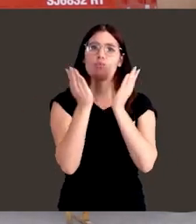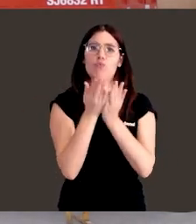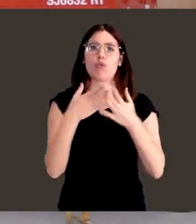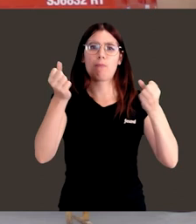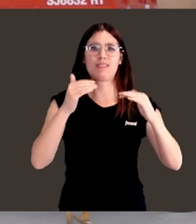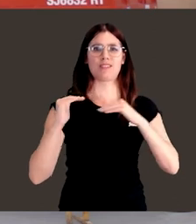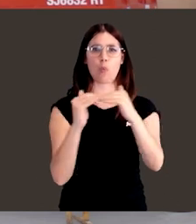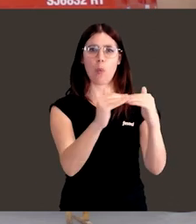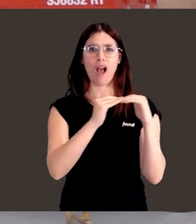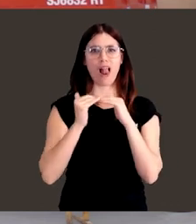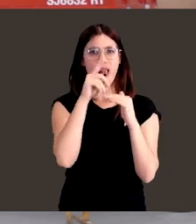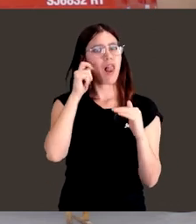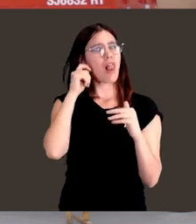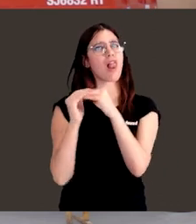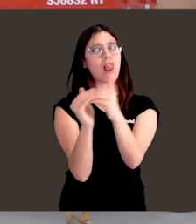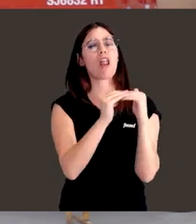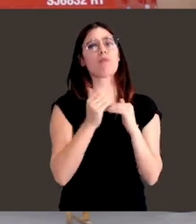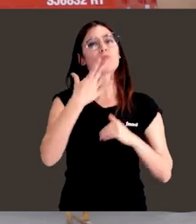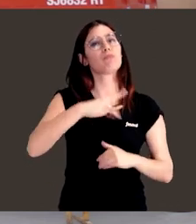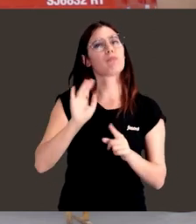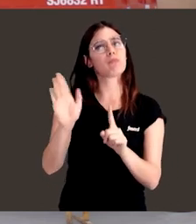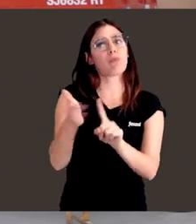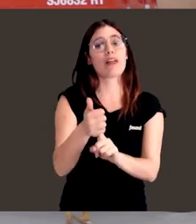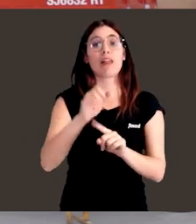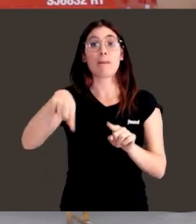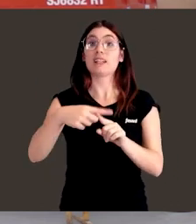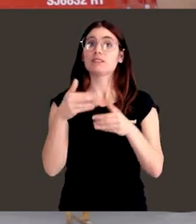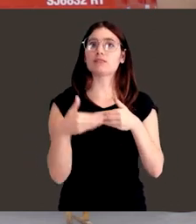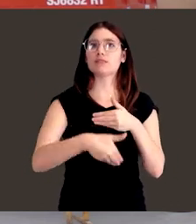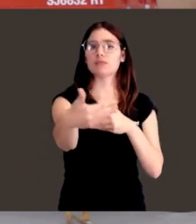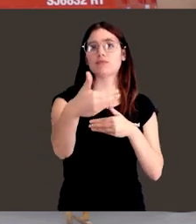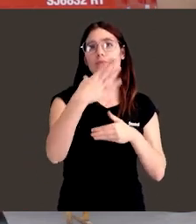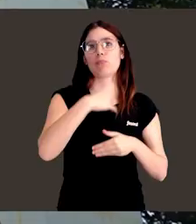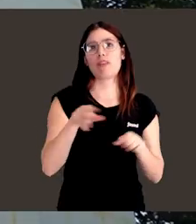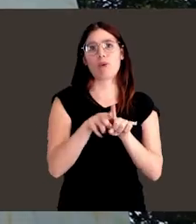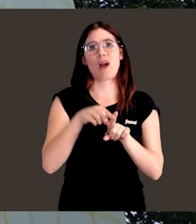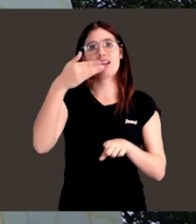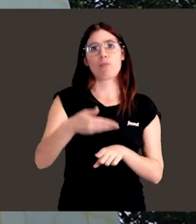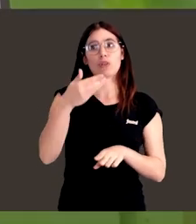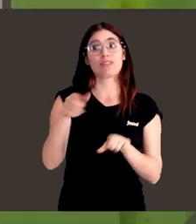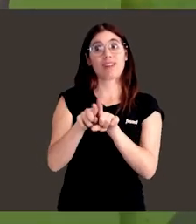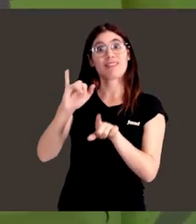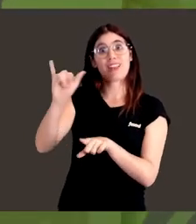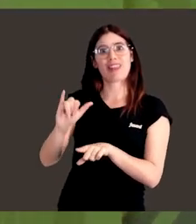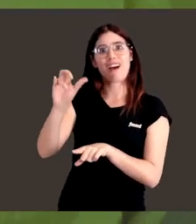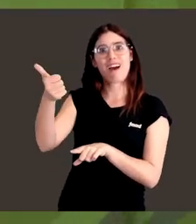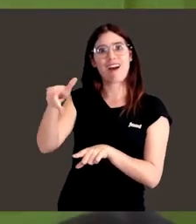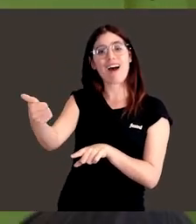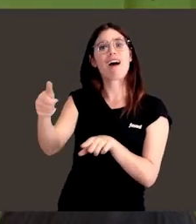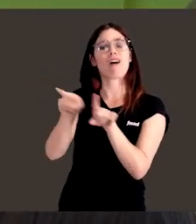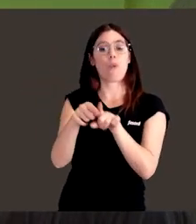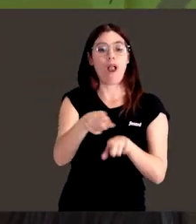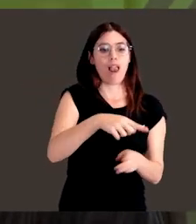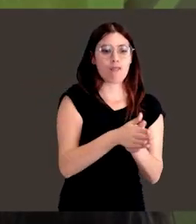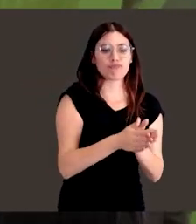igualitario y y que tienen la posibilidad de llegar a ser igual de importantes que esta mujer si se lo Proponen